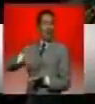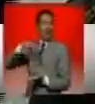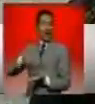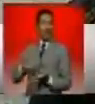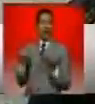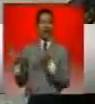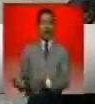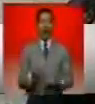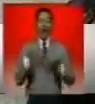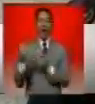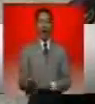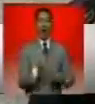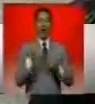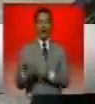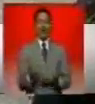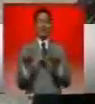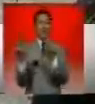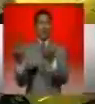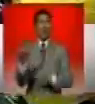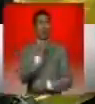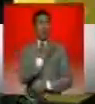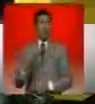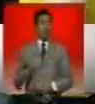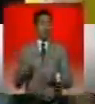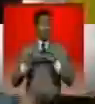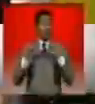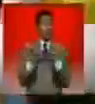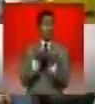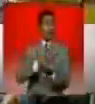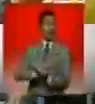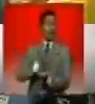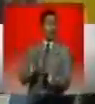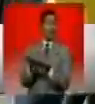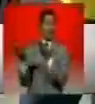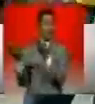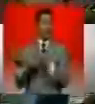casada o divorciada con la propia presidenta.